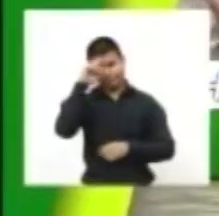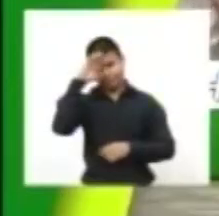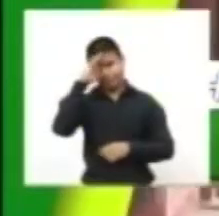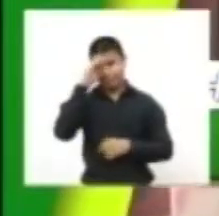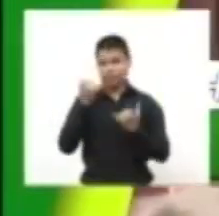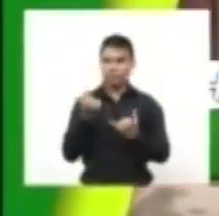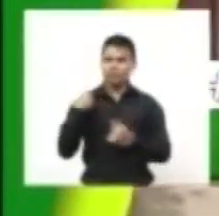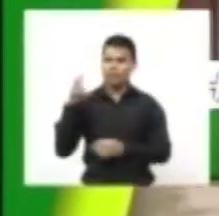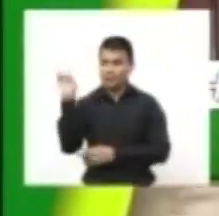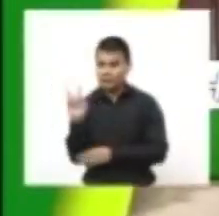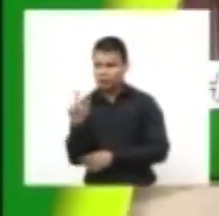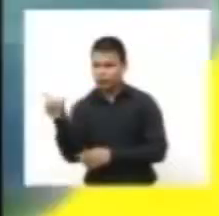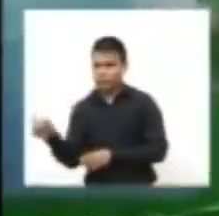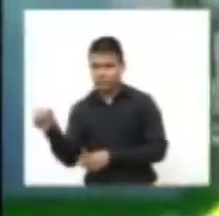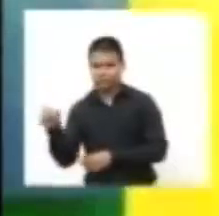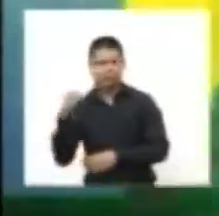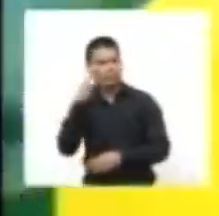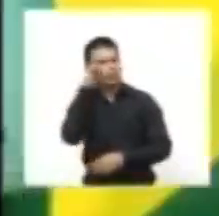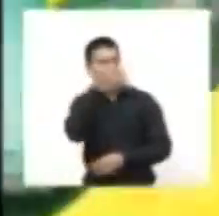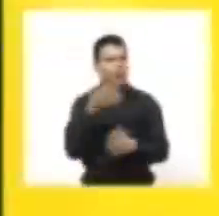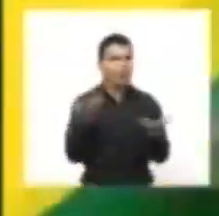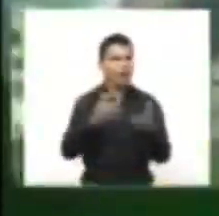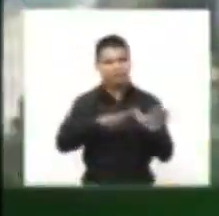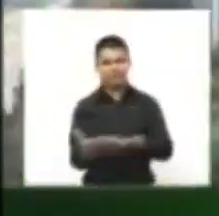la muerte en el caño de la Ullama.